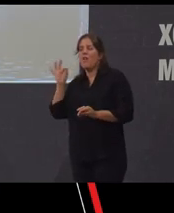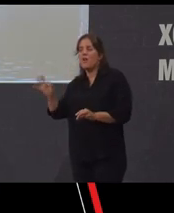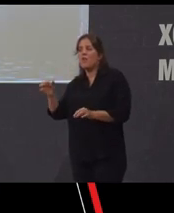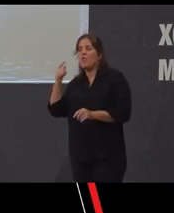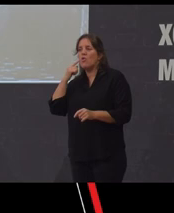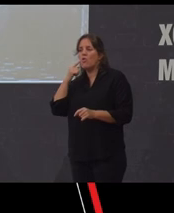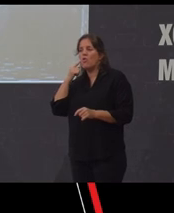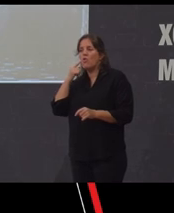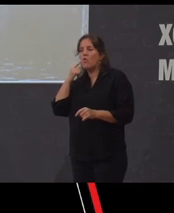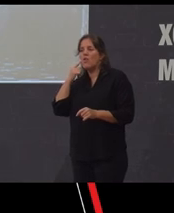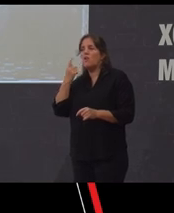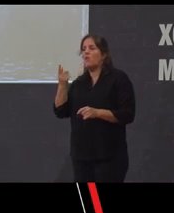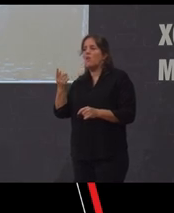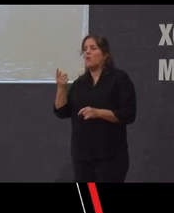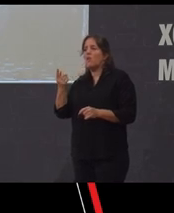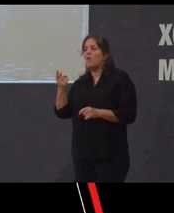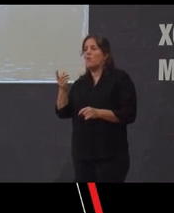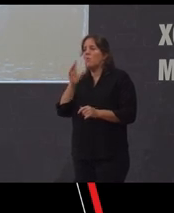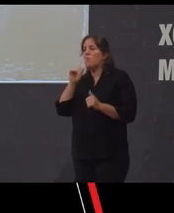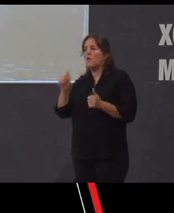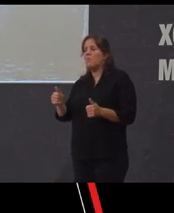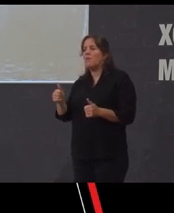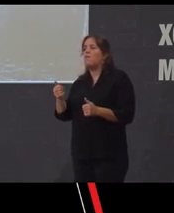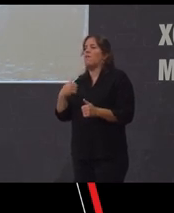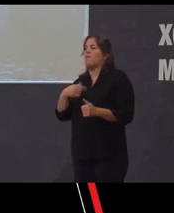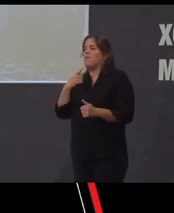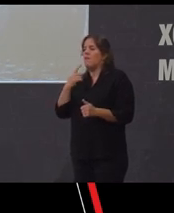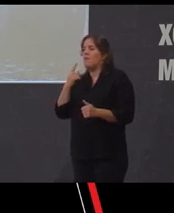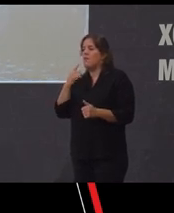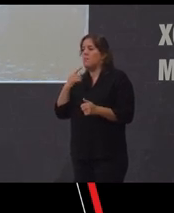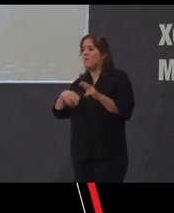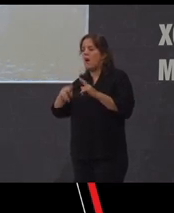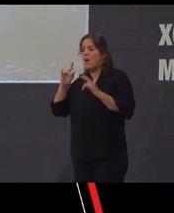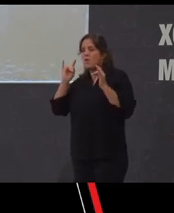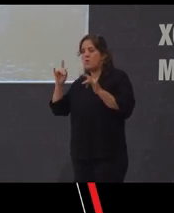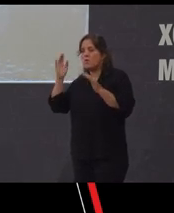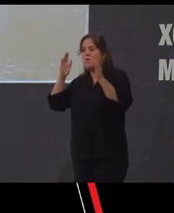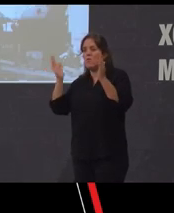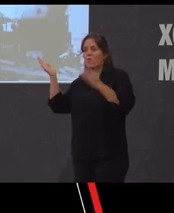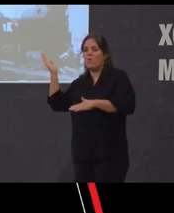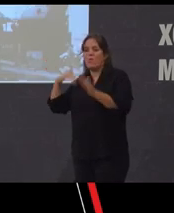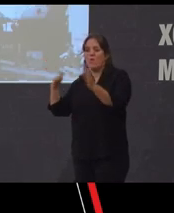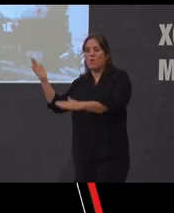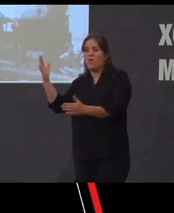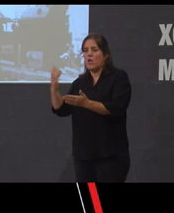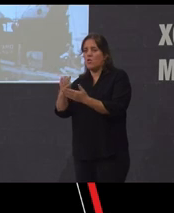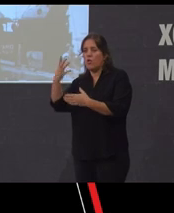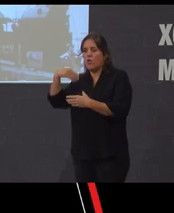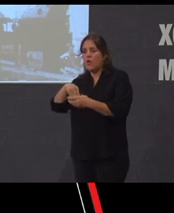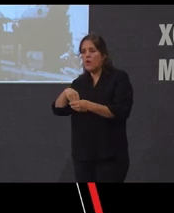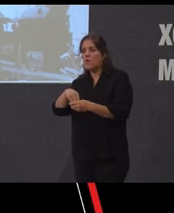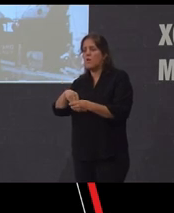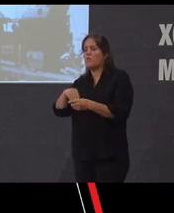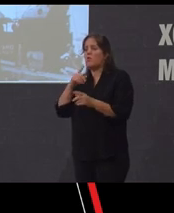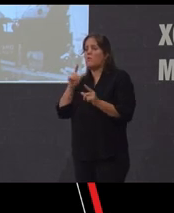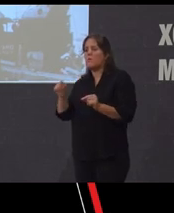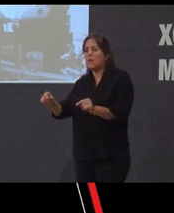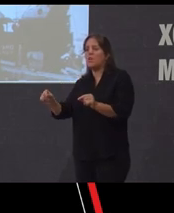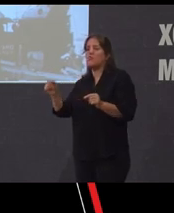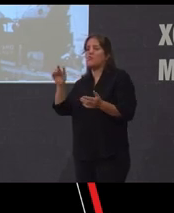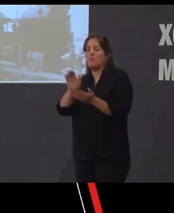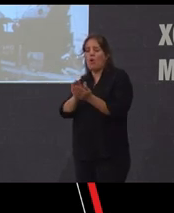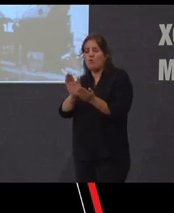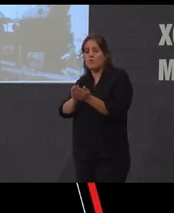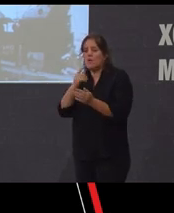a xente cando se opuxo porque empezou a drajar toda, a tirar a meixinha, os birbirichos, todo aí adentro. Birbirichos, ostras,